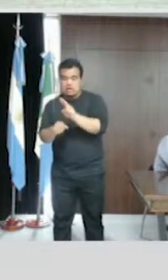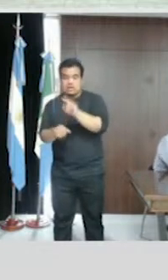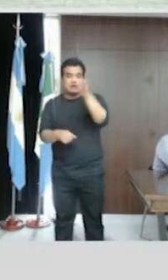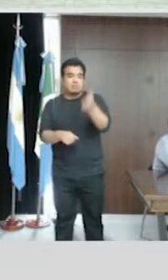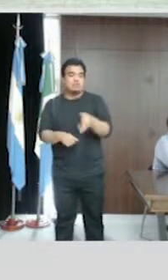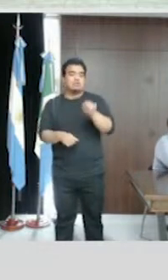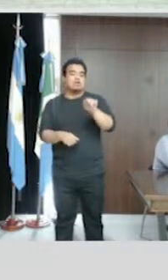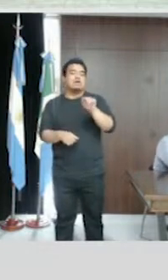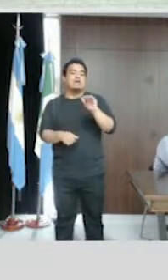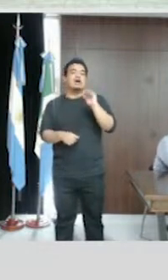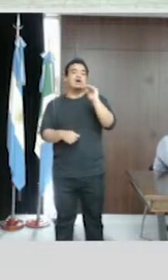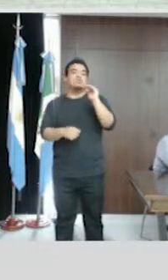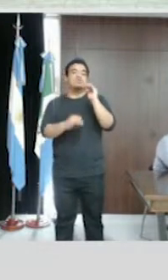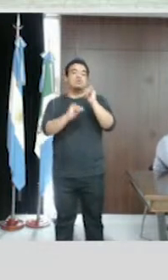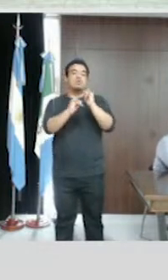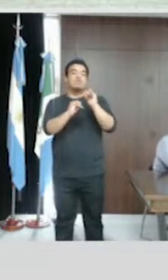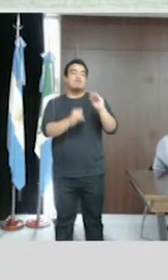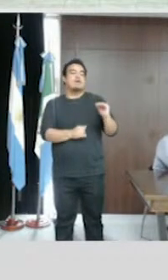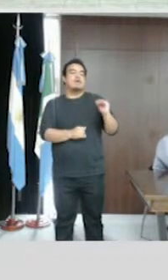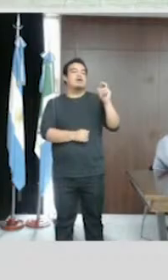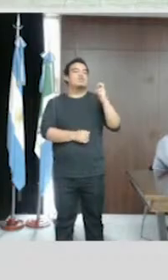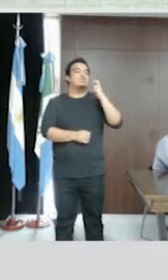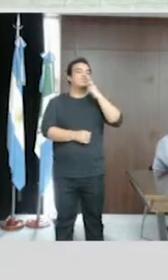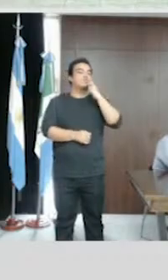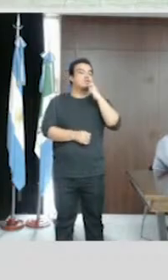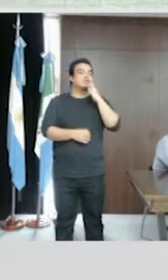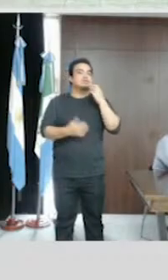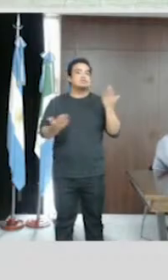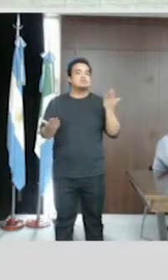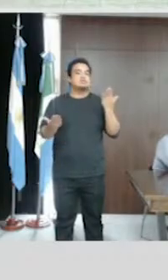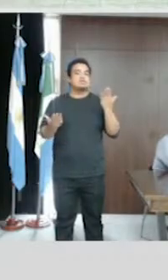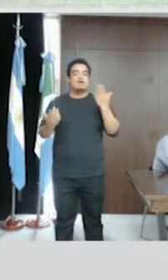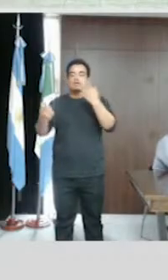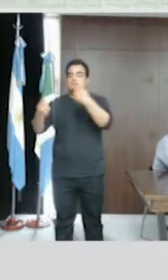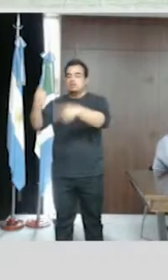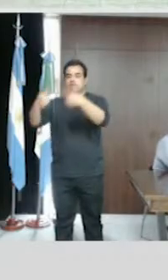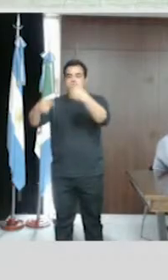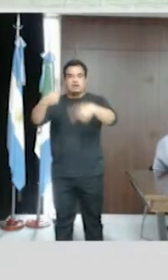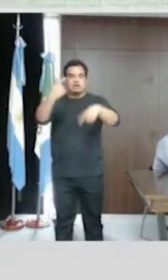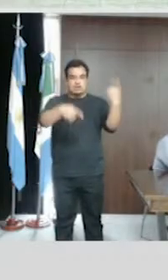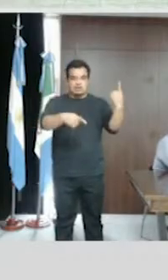que a un adulto mayor, persona mayor o viejo, como quieran llamarlo. Por parte de un